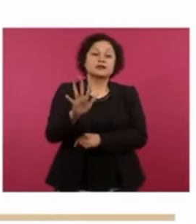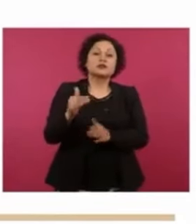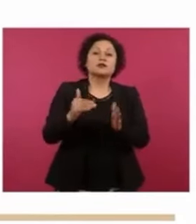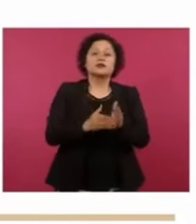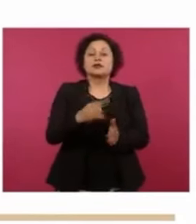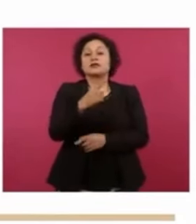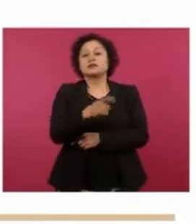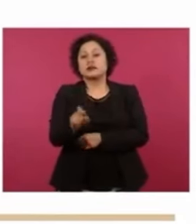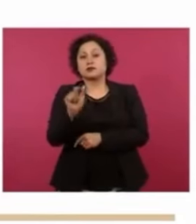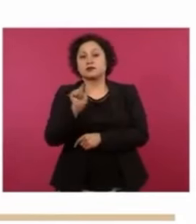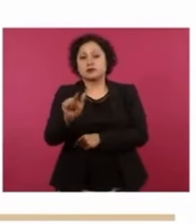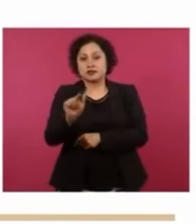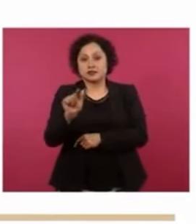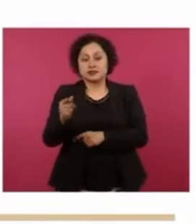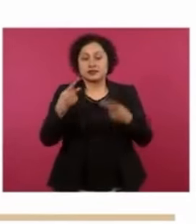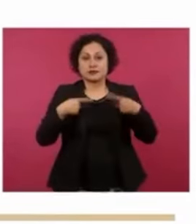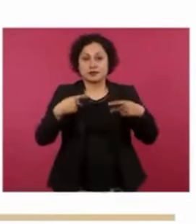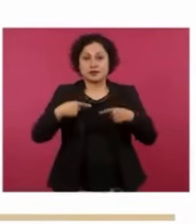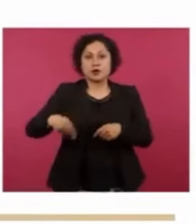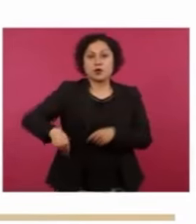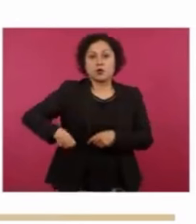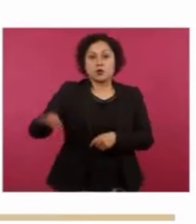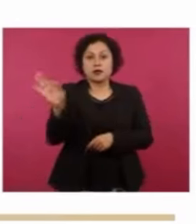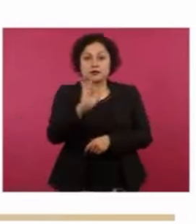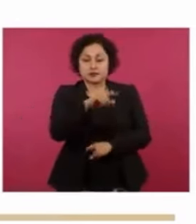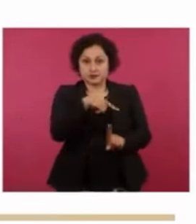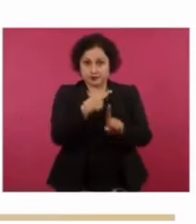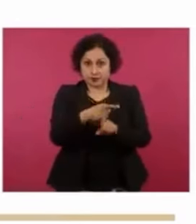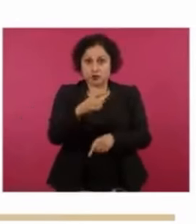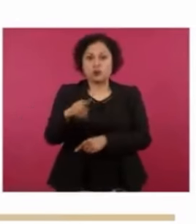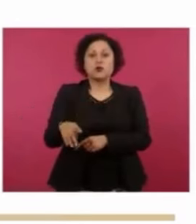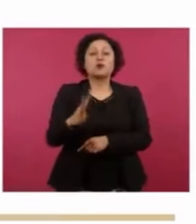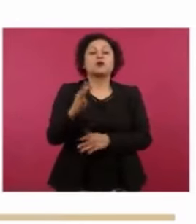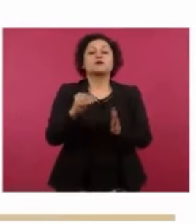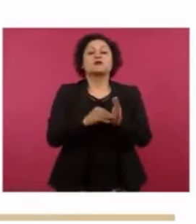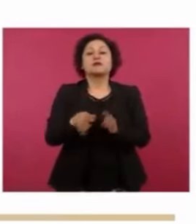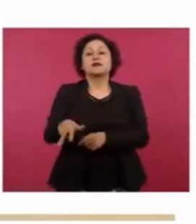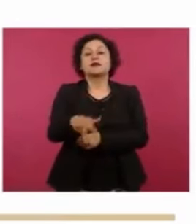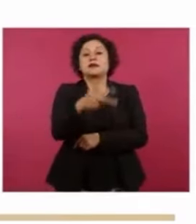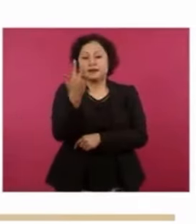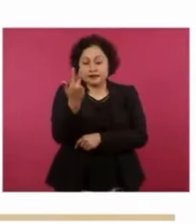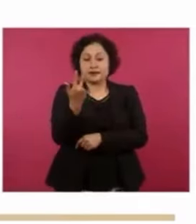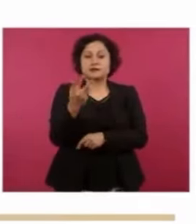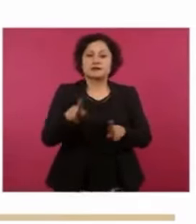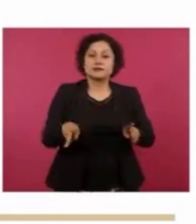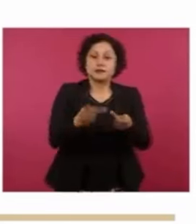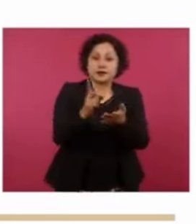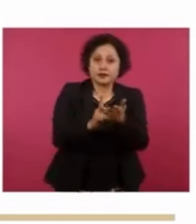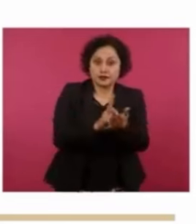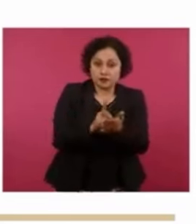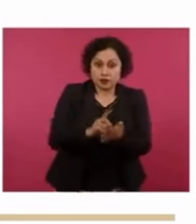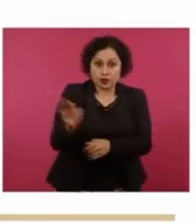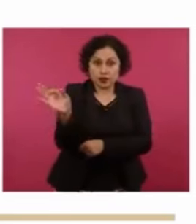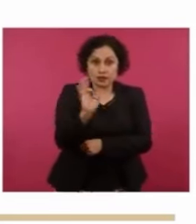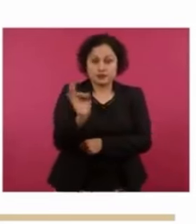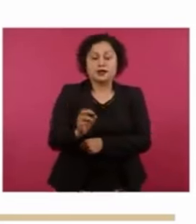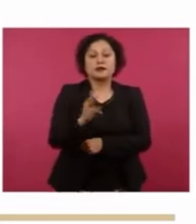5617 de violación 4013 de narcotráfico y narcomenudeo